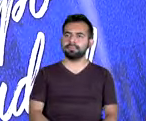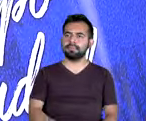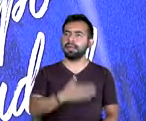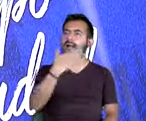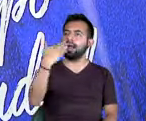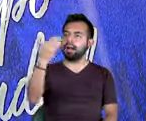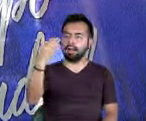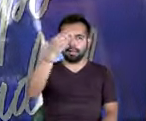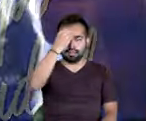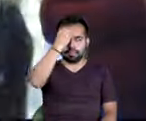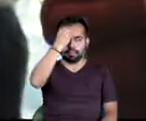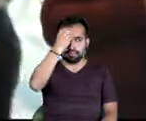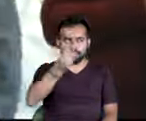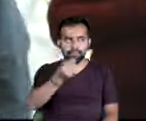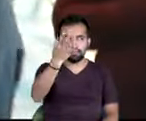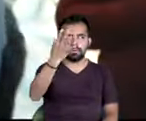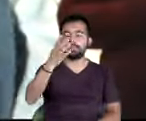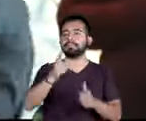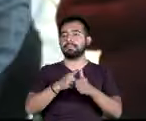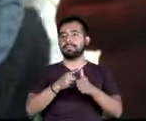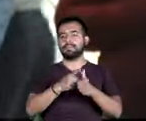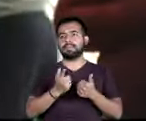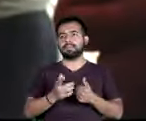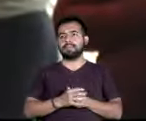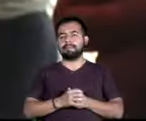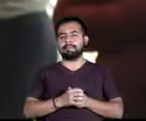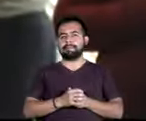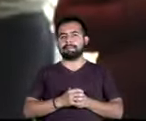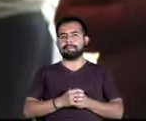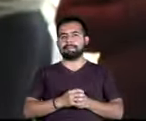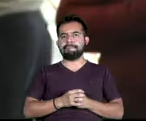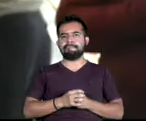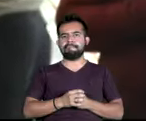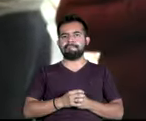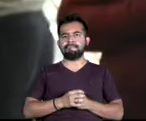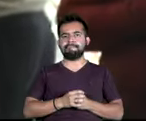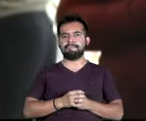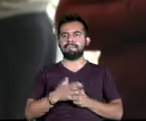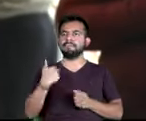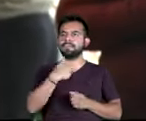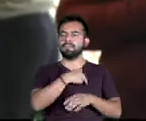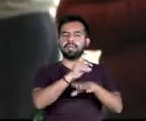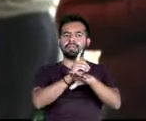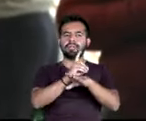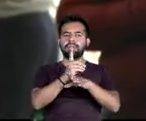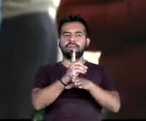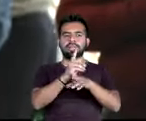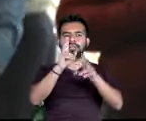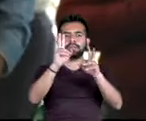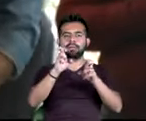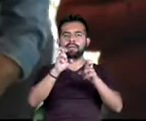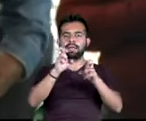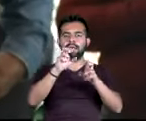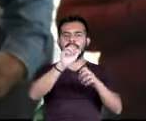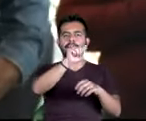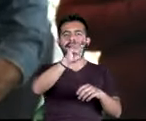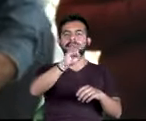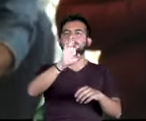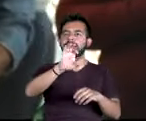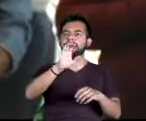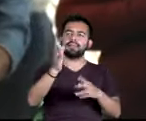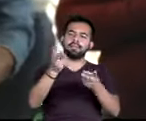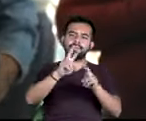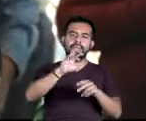días. Primero, no tenemos directores de la Agencia Metropolitana de Tránsito ni del IMP. No